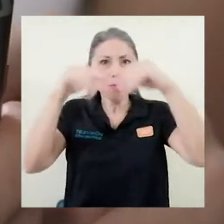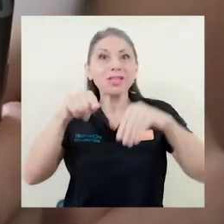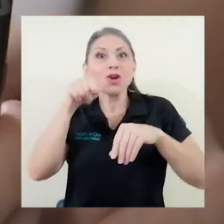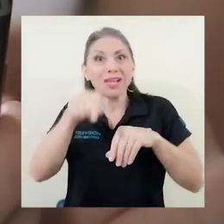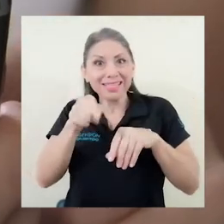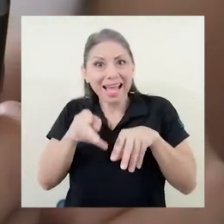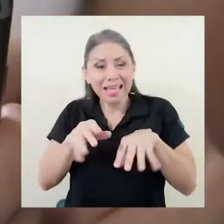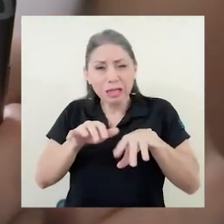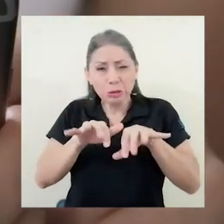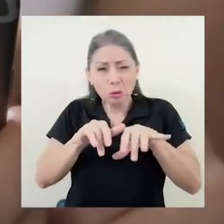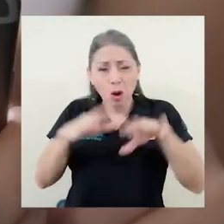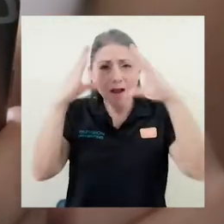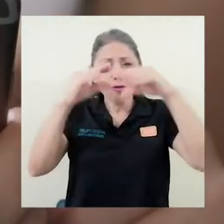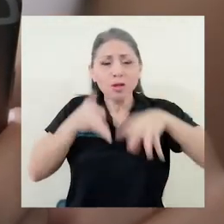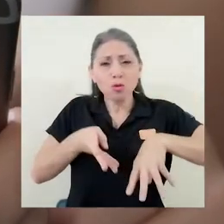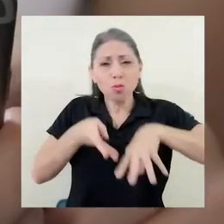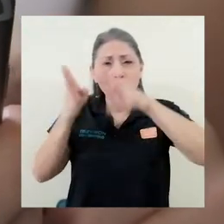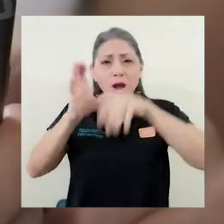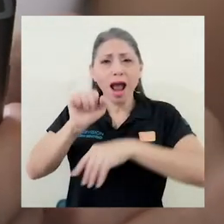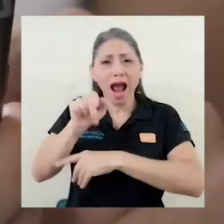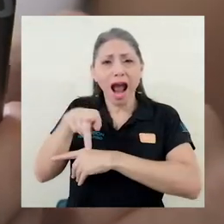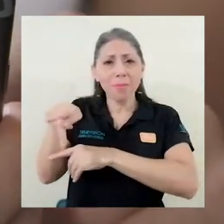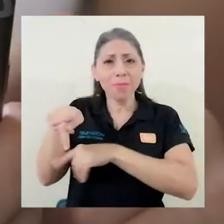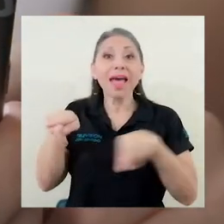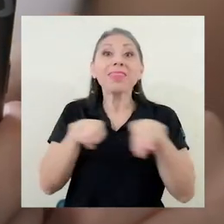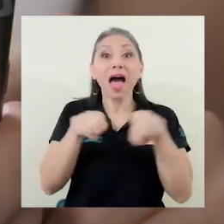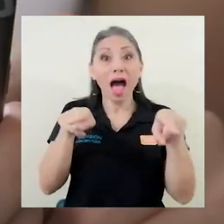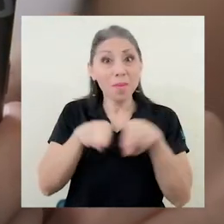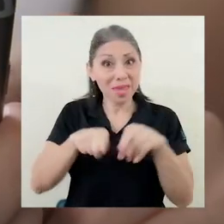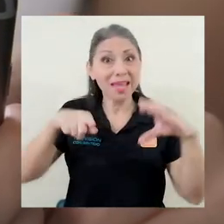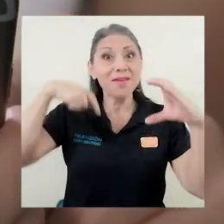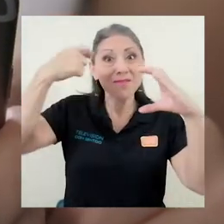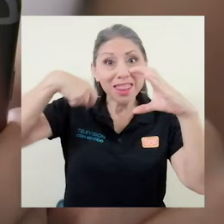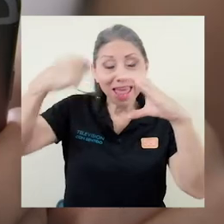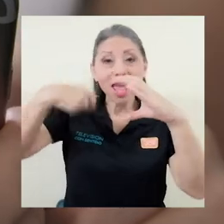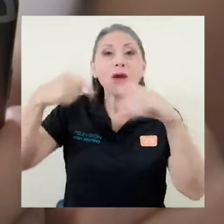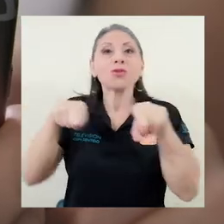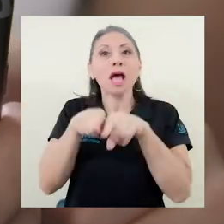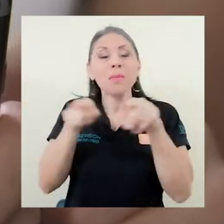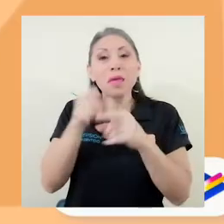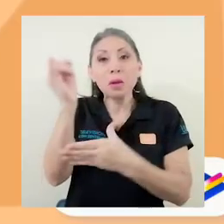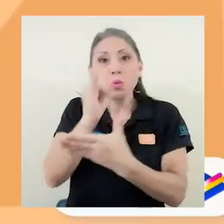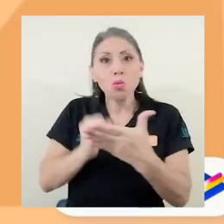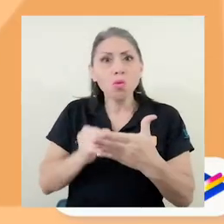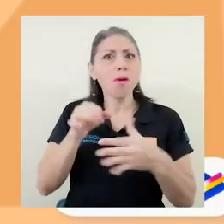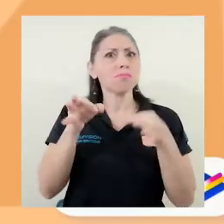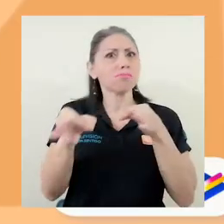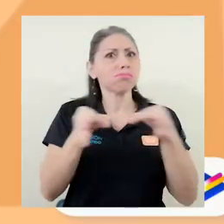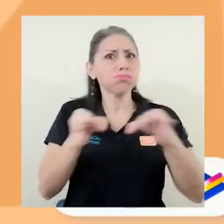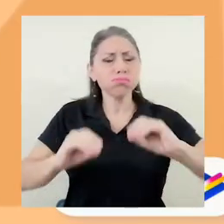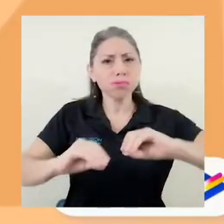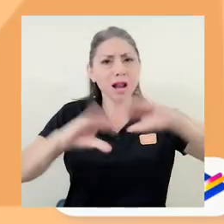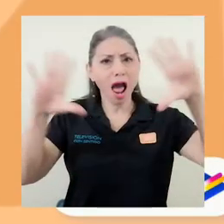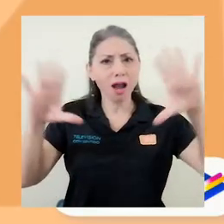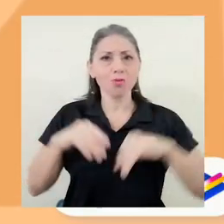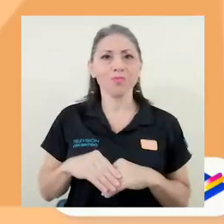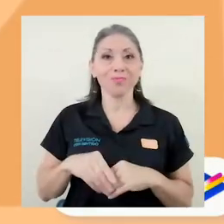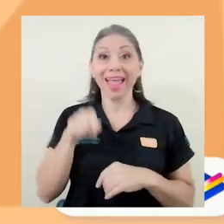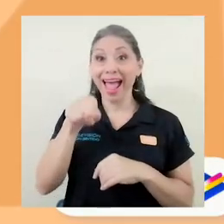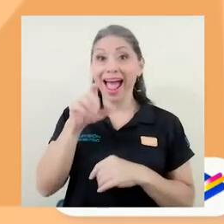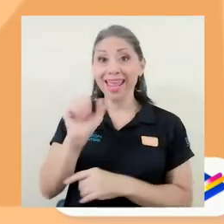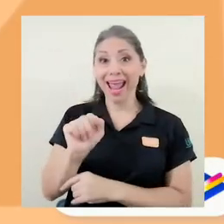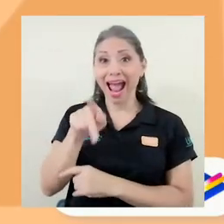videos interactivos, todo es con imágenes, es bastante claro. En la aplicación, usted